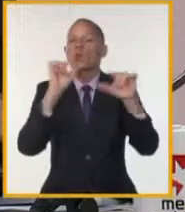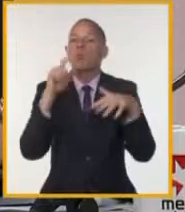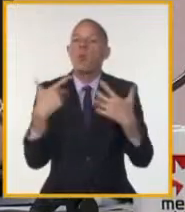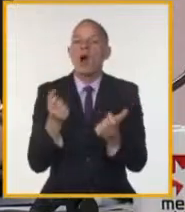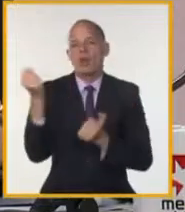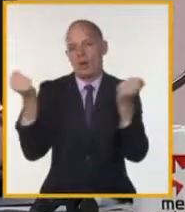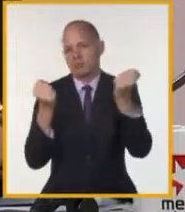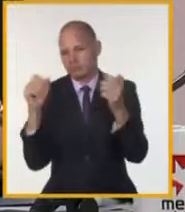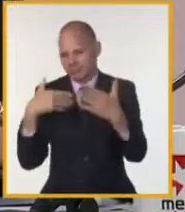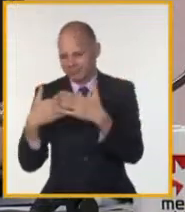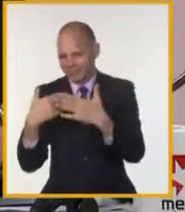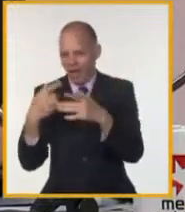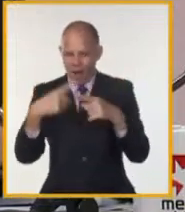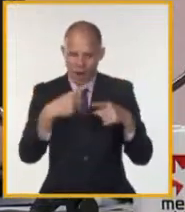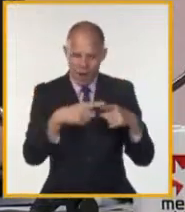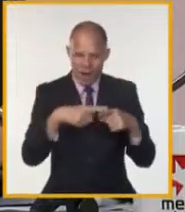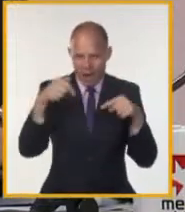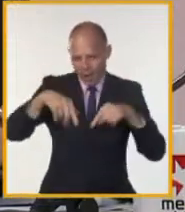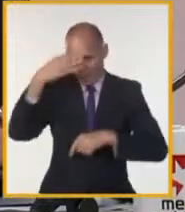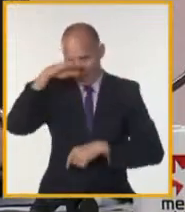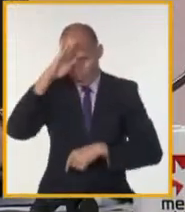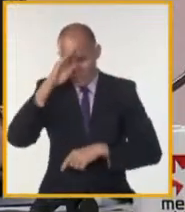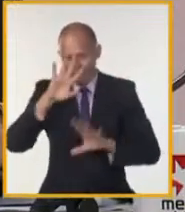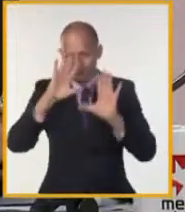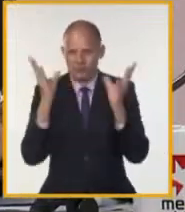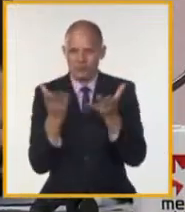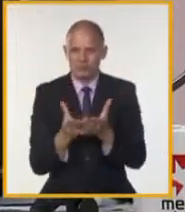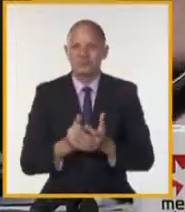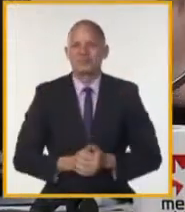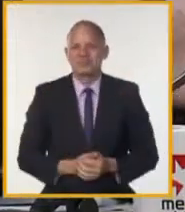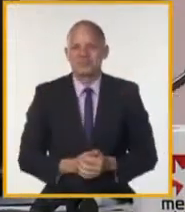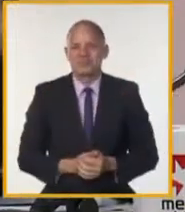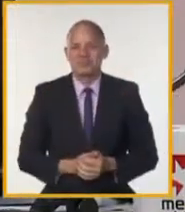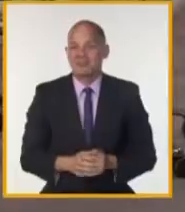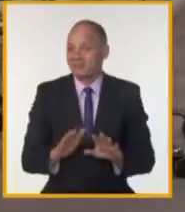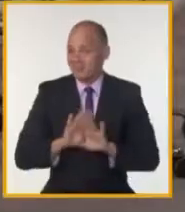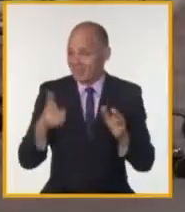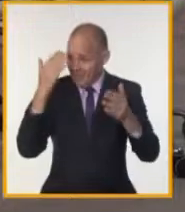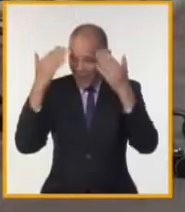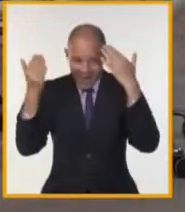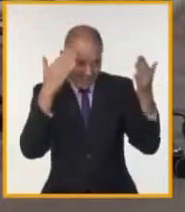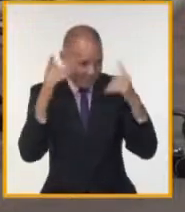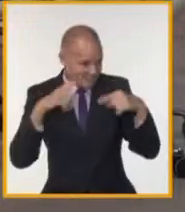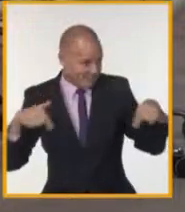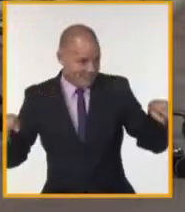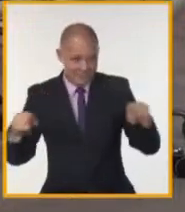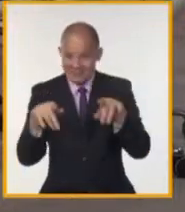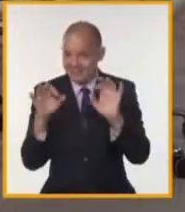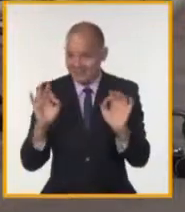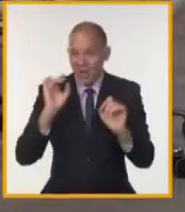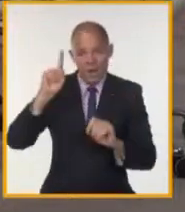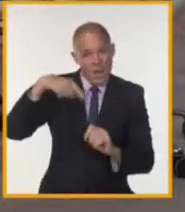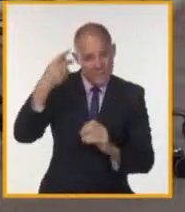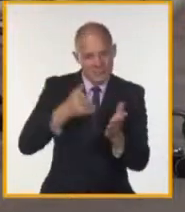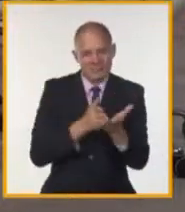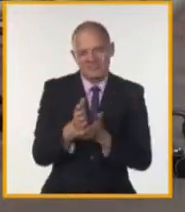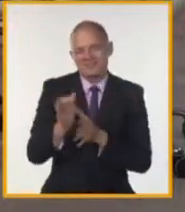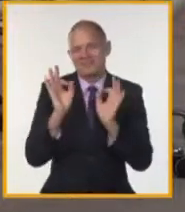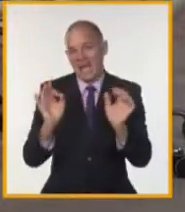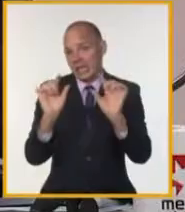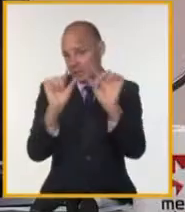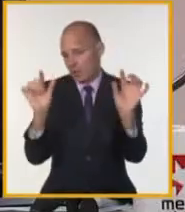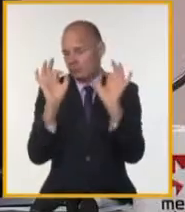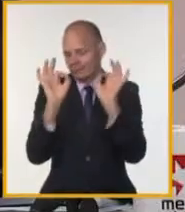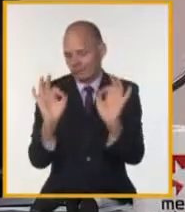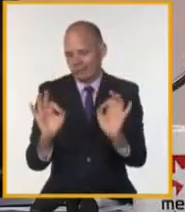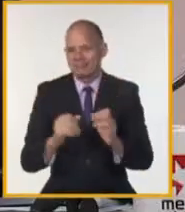grupo empresarial de transporte automotor y sus misiones en Cuba. Me le agradezco muchísimo a ustedes por toda esta información y mañana seguimos hablando de